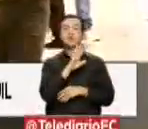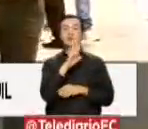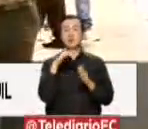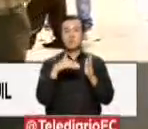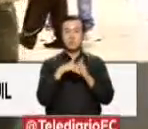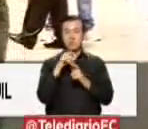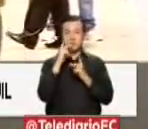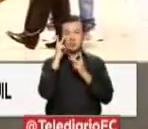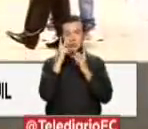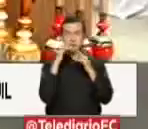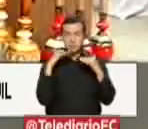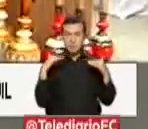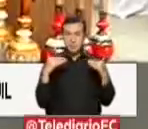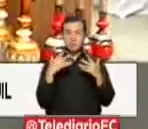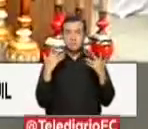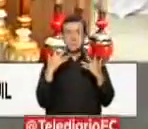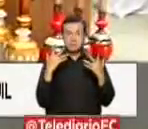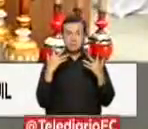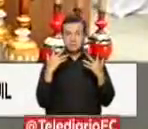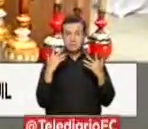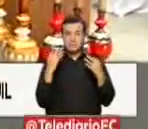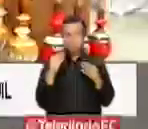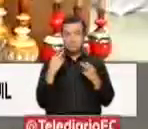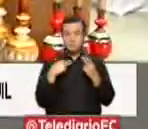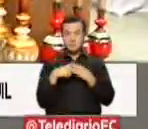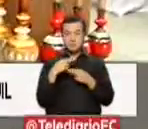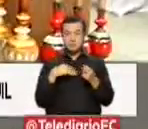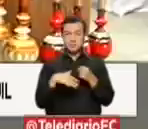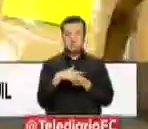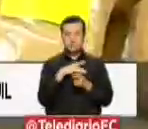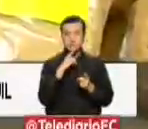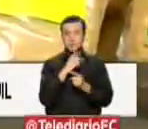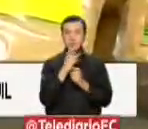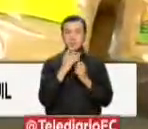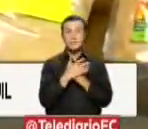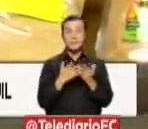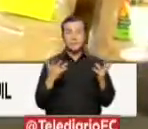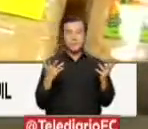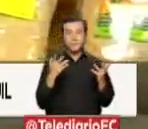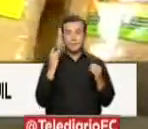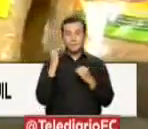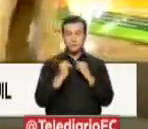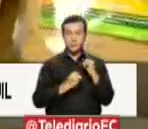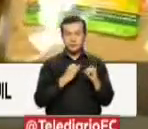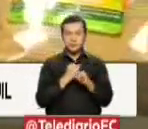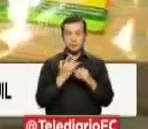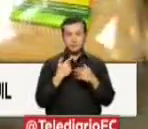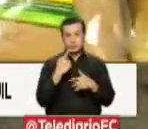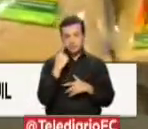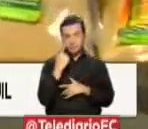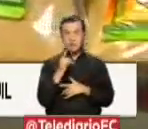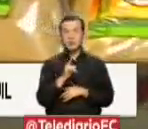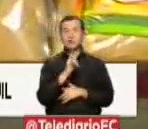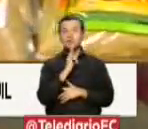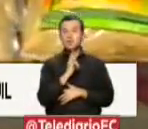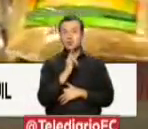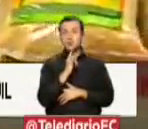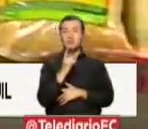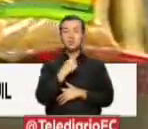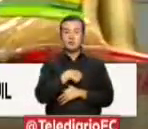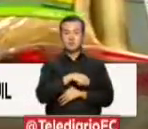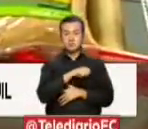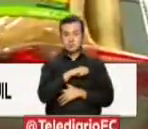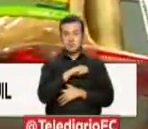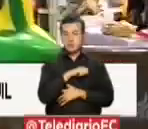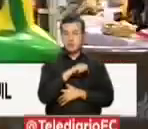5.000 visitantes durante la feria tipo rueda de negocios que busca llegar a mercados internacionales como Estados Unidos, España